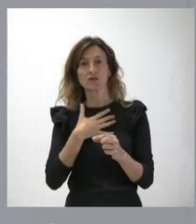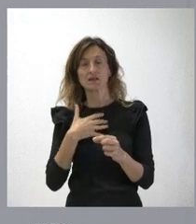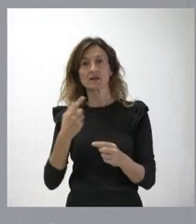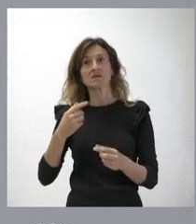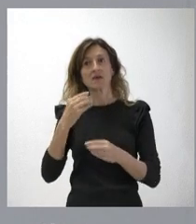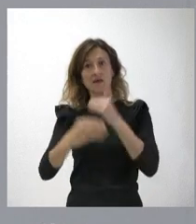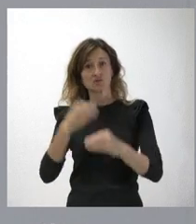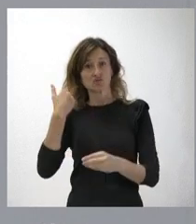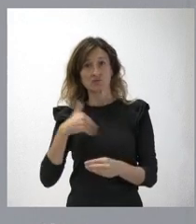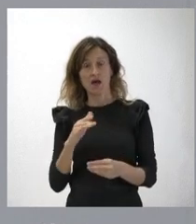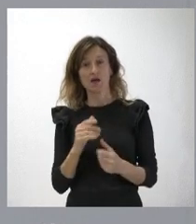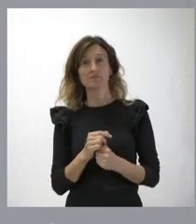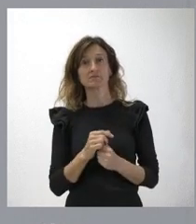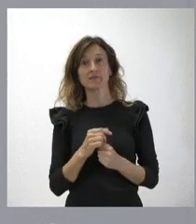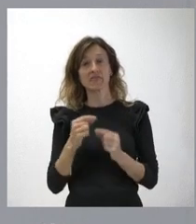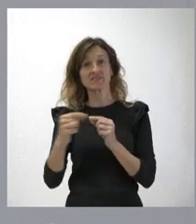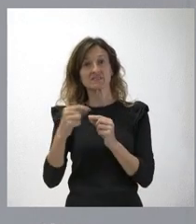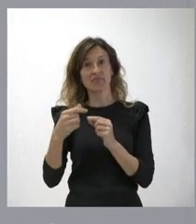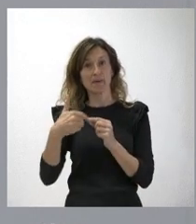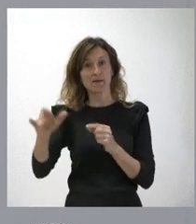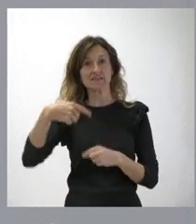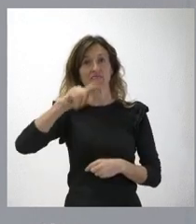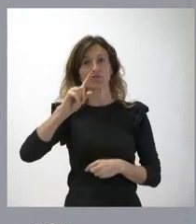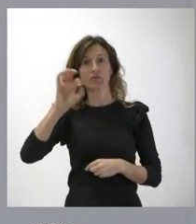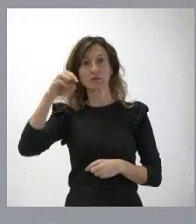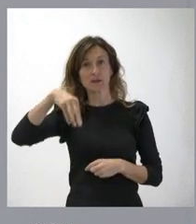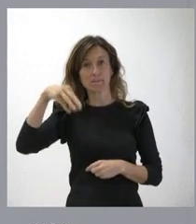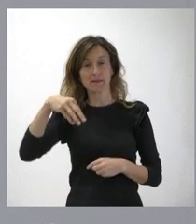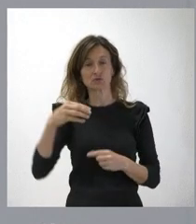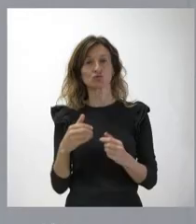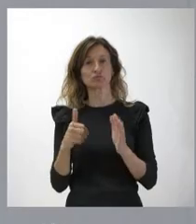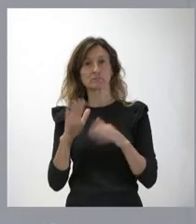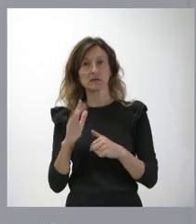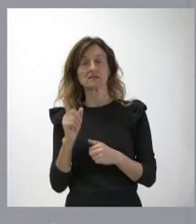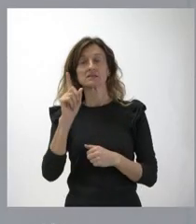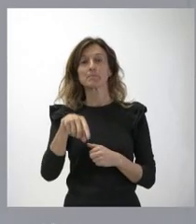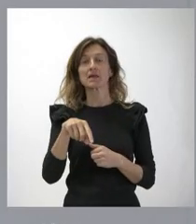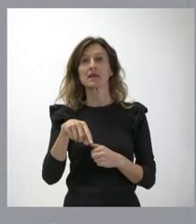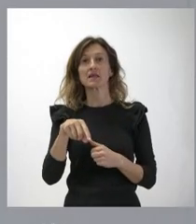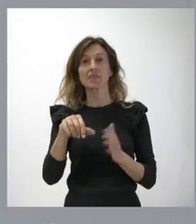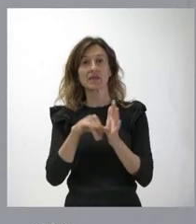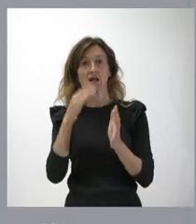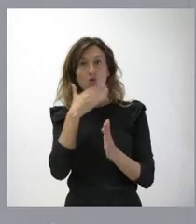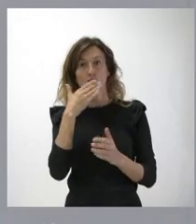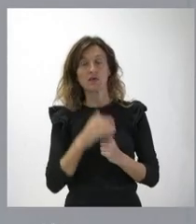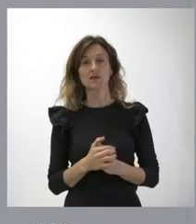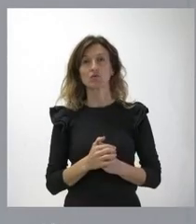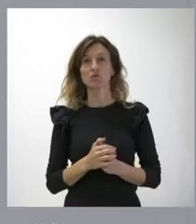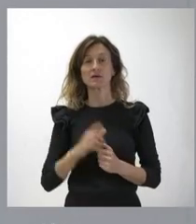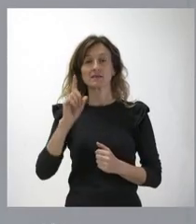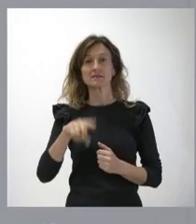ampliado las hemos ampliado a 150 m hemos dificultado también la implantación de este tipo